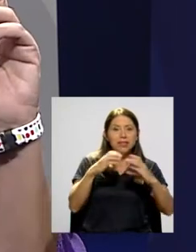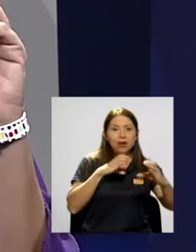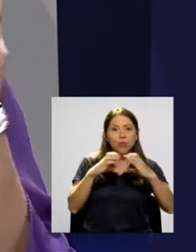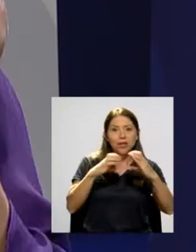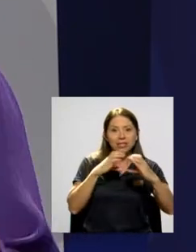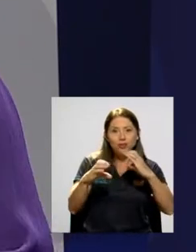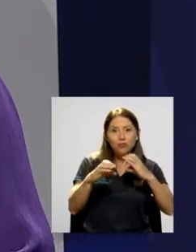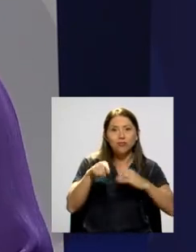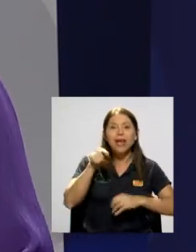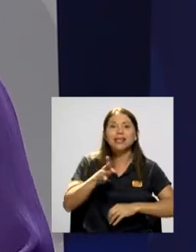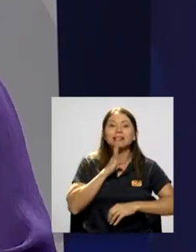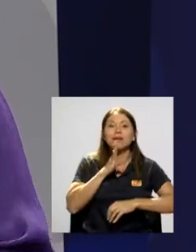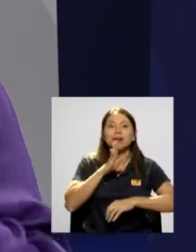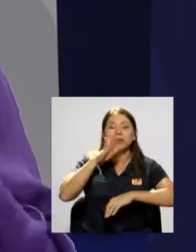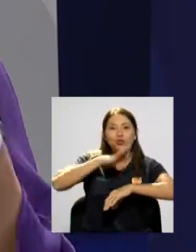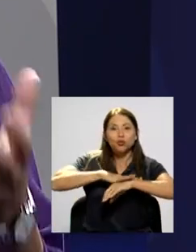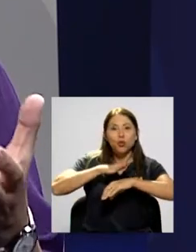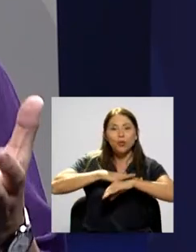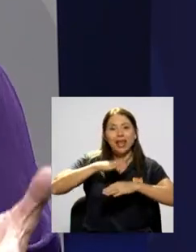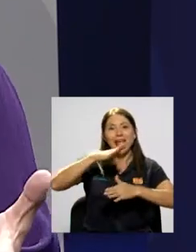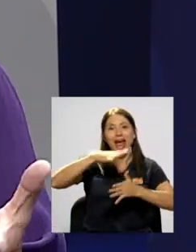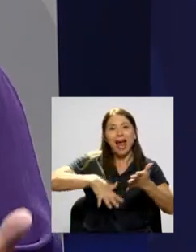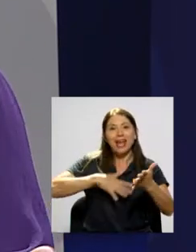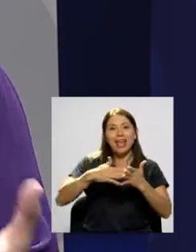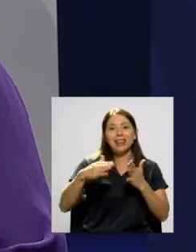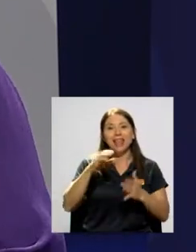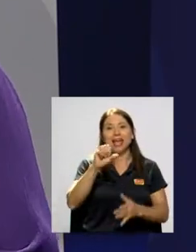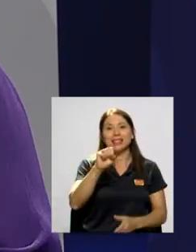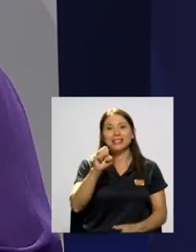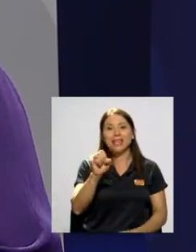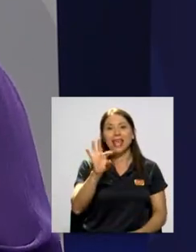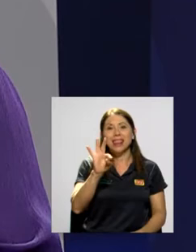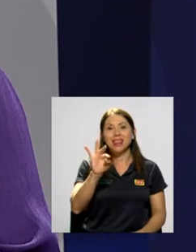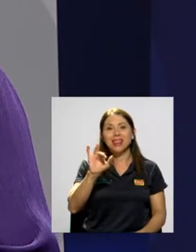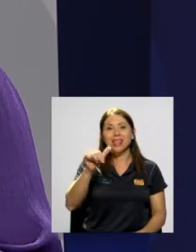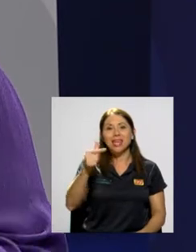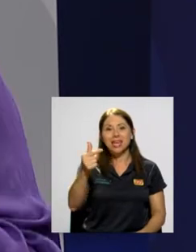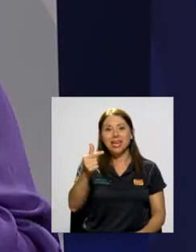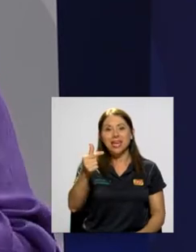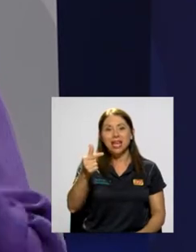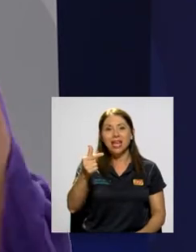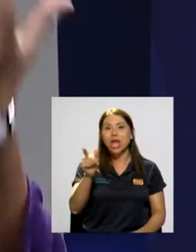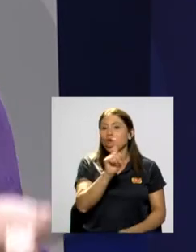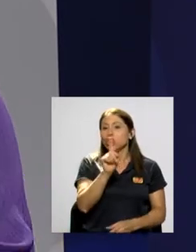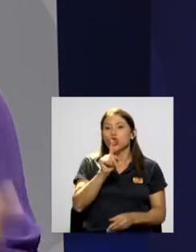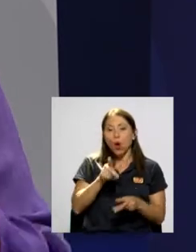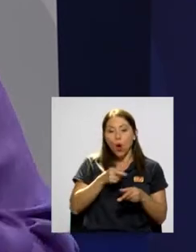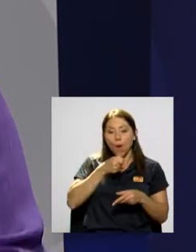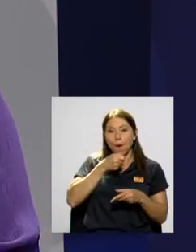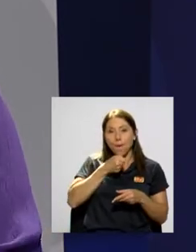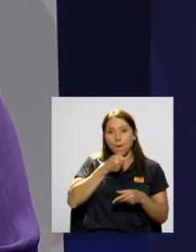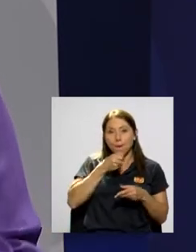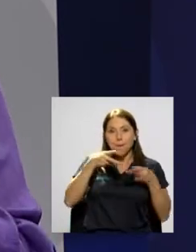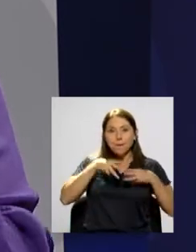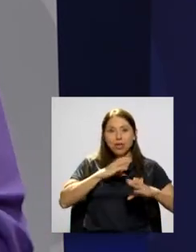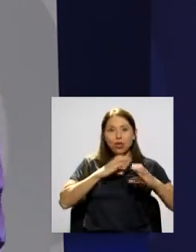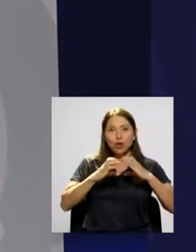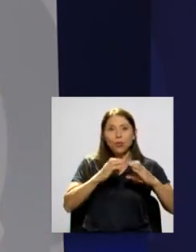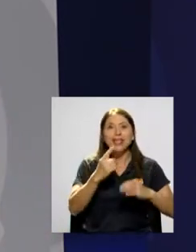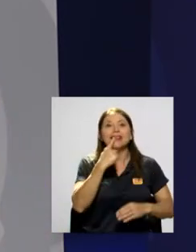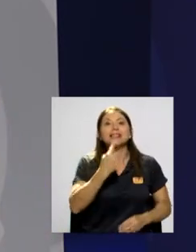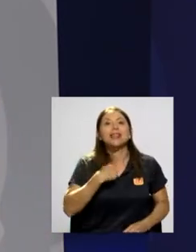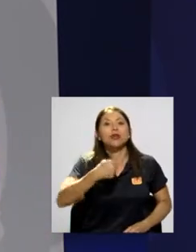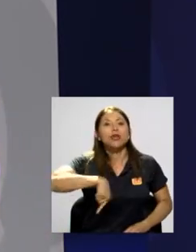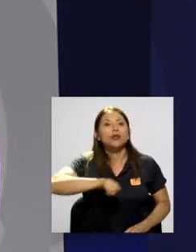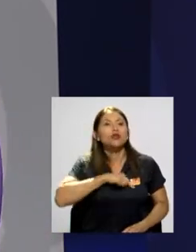tema del agenda setting, ¿verdad? Uh-huh. Como la prensa no diciéndonos qué pensar sobre un tema, pero sí diciéndonos sobre cuáles